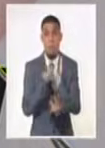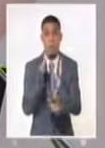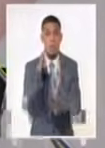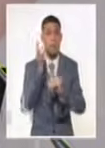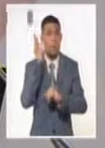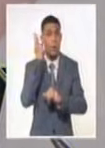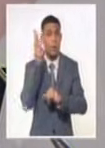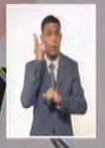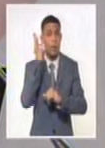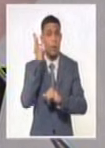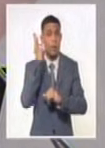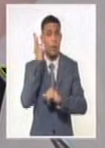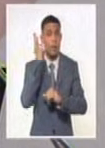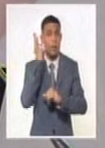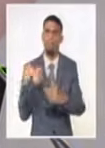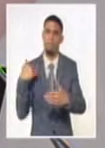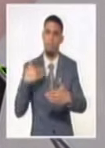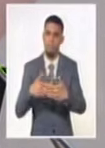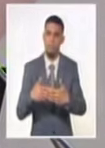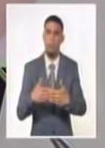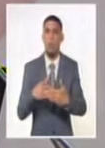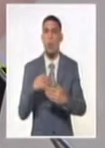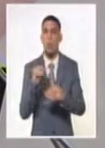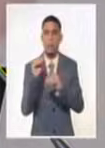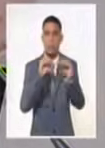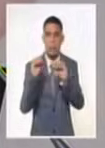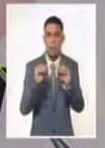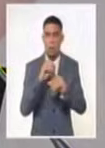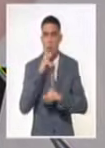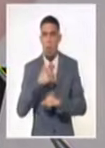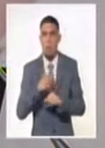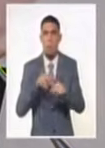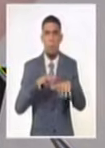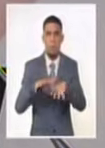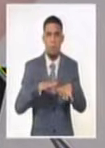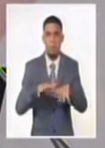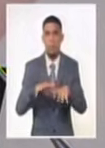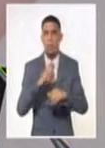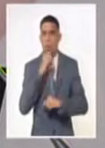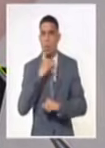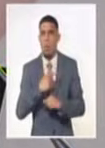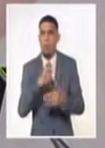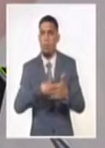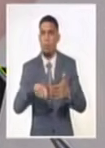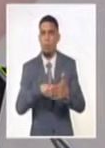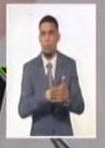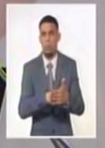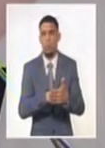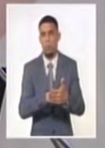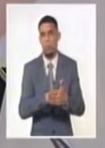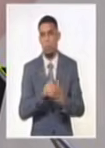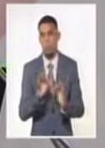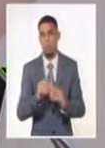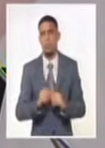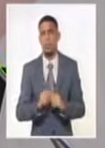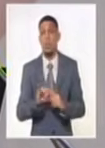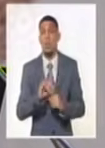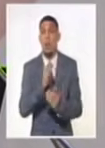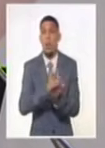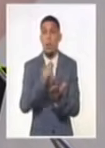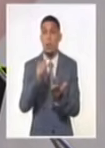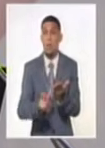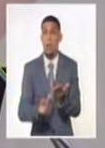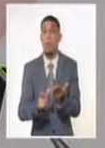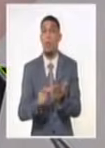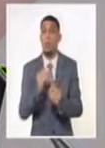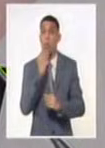reordenamiento y estamos buscando los diferentes planes y las diferentes vías para llegarle a nuestro estudiantado y asimismo coordinar